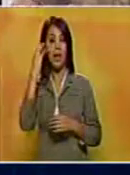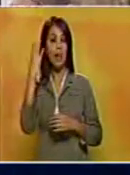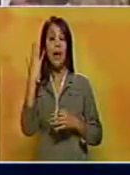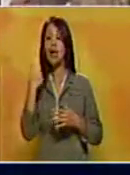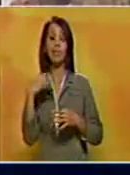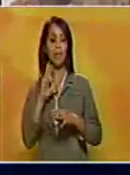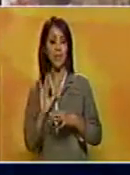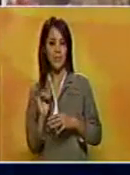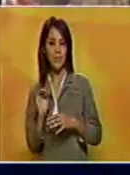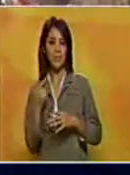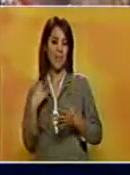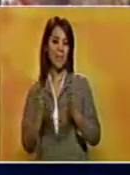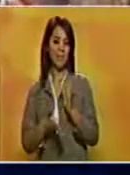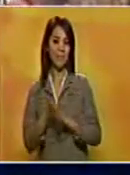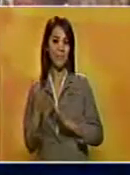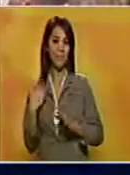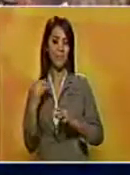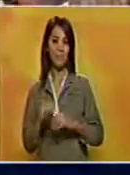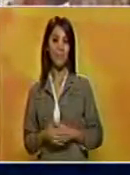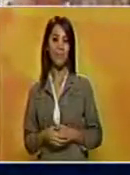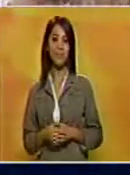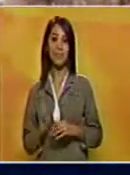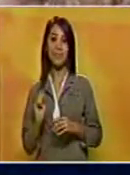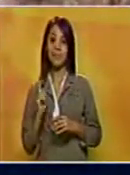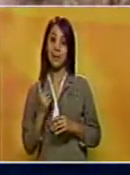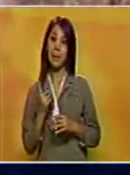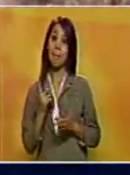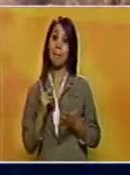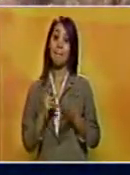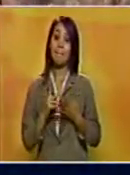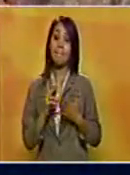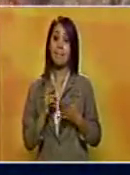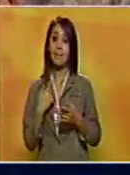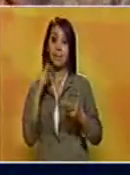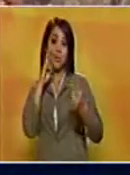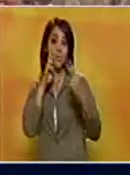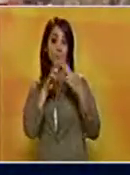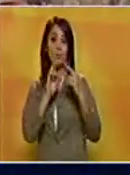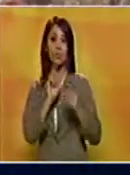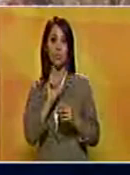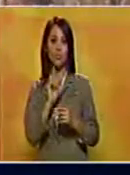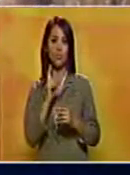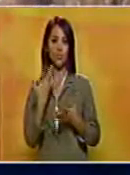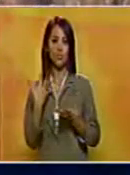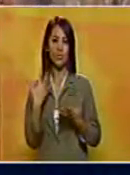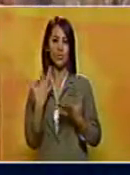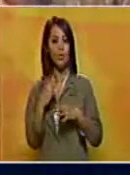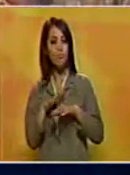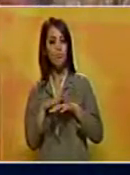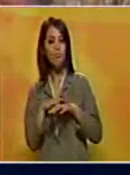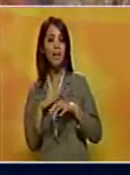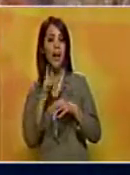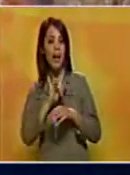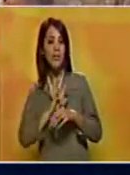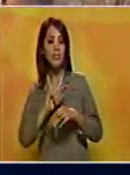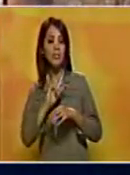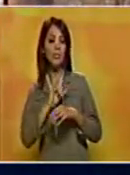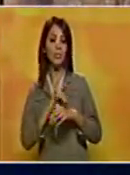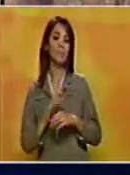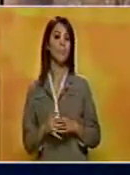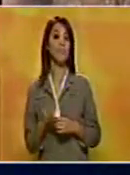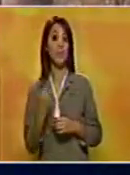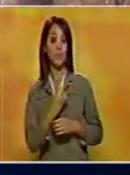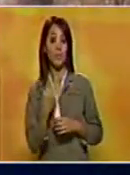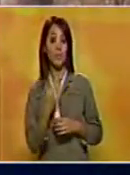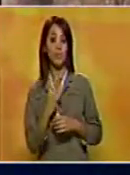despacho oval. Esta no es la primera vez que Barack y Harry se ven. Entre ellos existe una cariñosa relación de afecto. Por otra parte, se